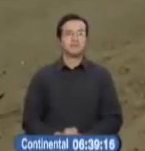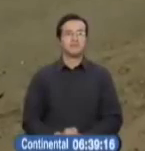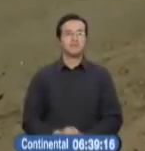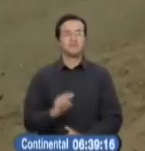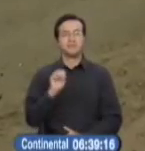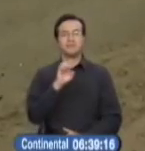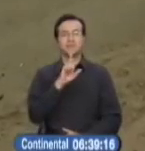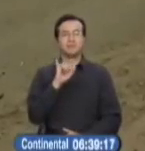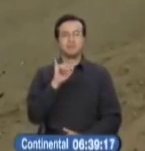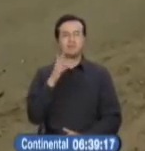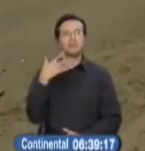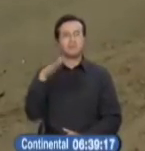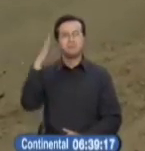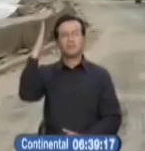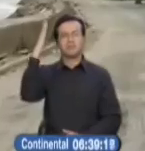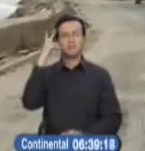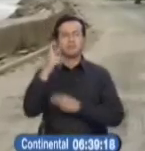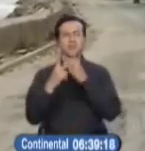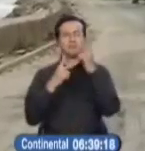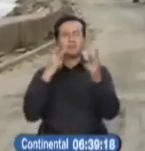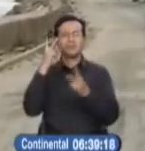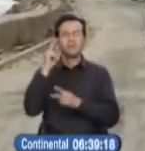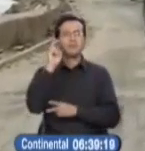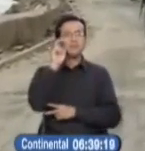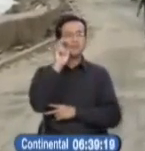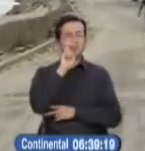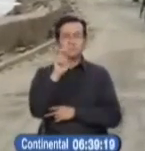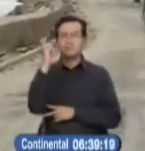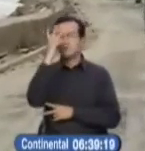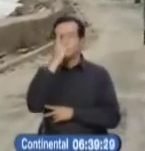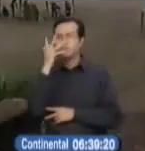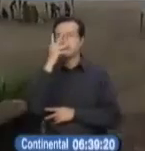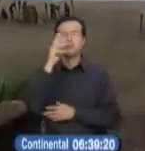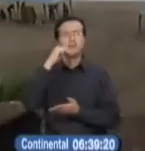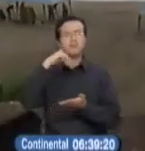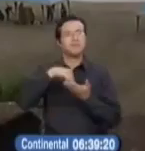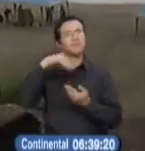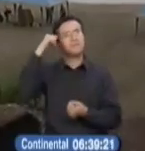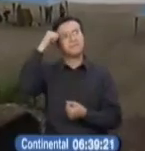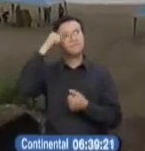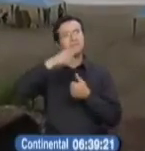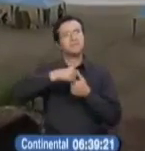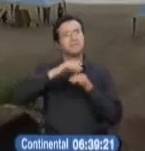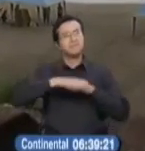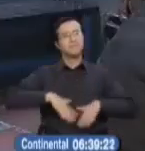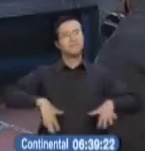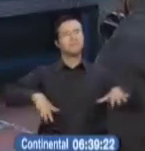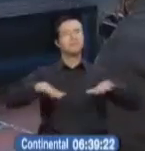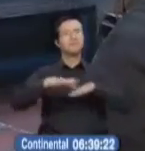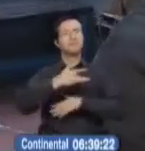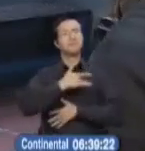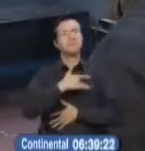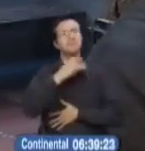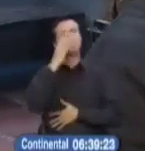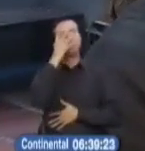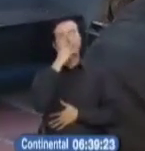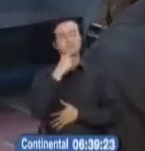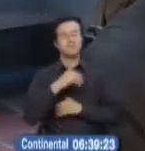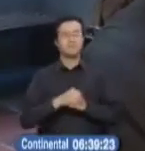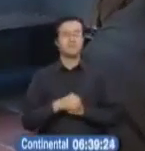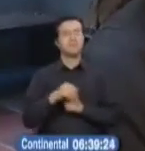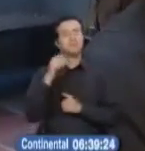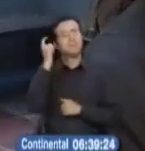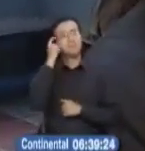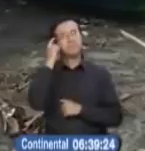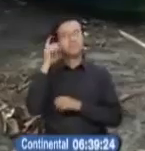Melissa Romero ya había visitado antes Esmeraldas y Manabí. La imagen que recuerda corresponde a un bello paisaje de playa y mar. Cree